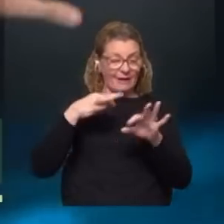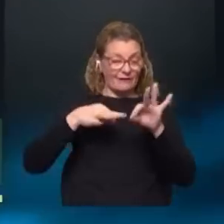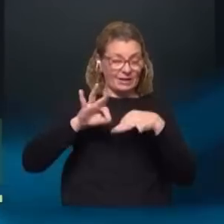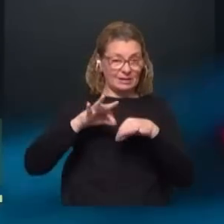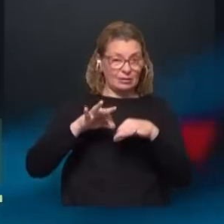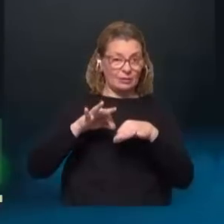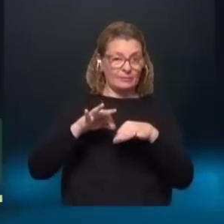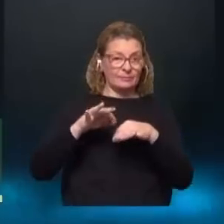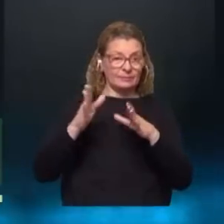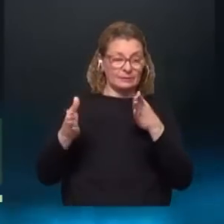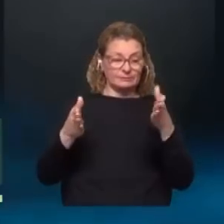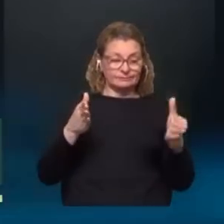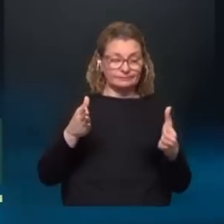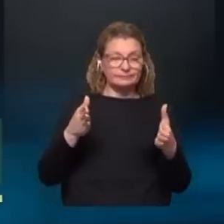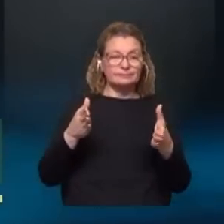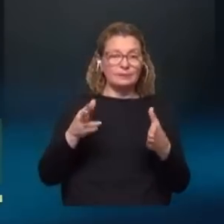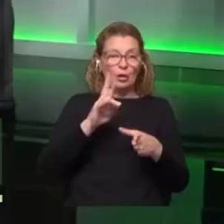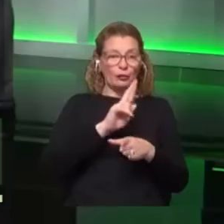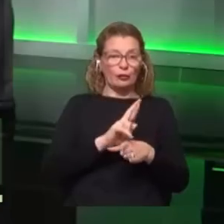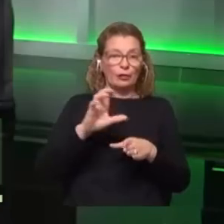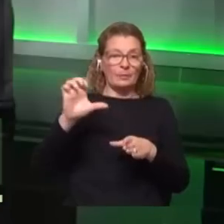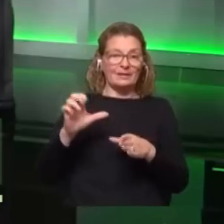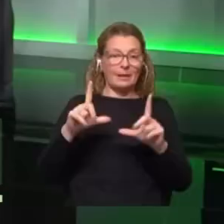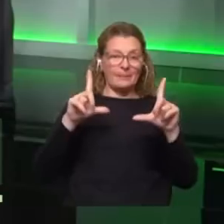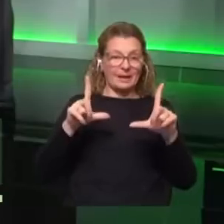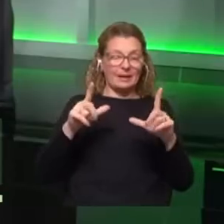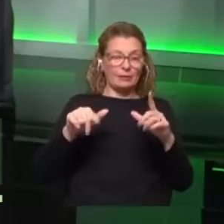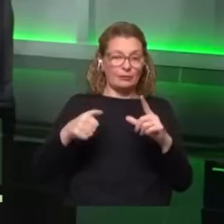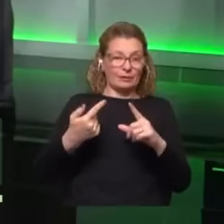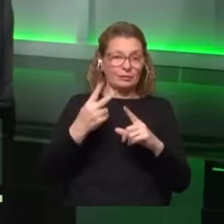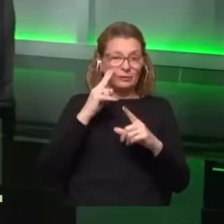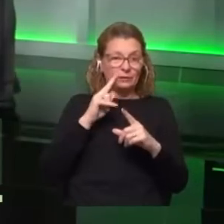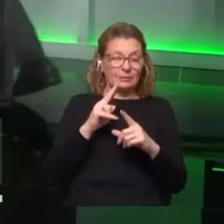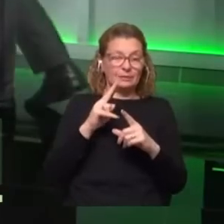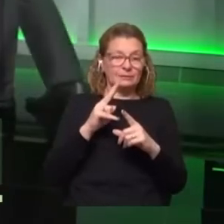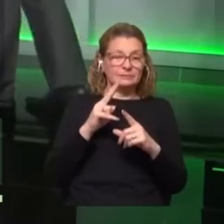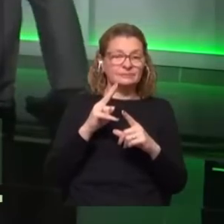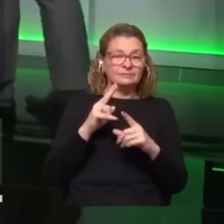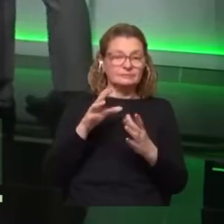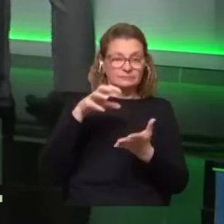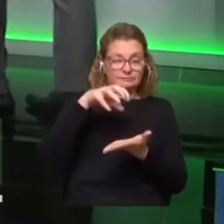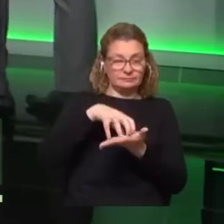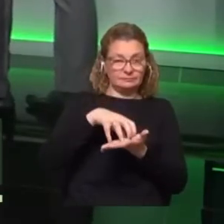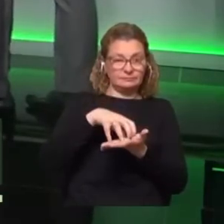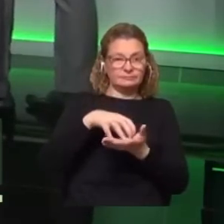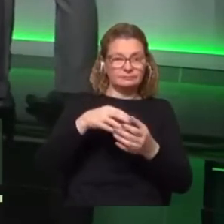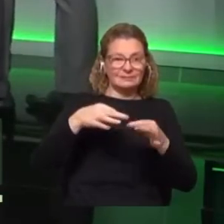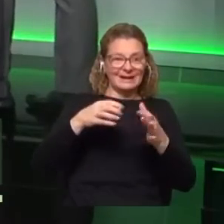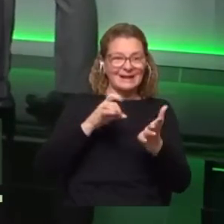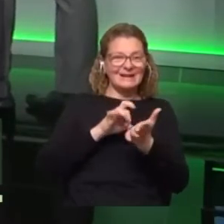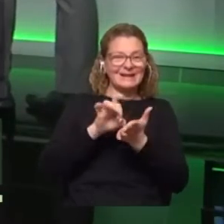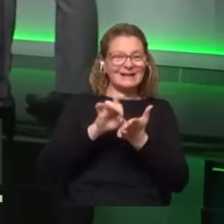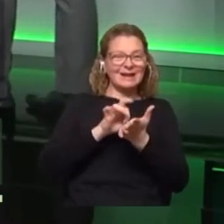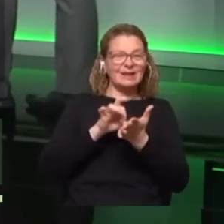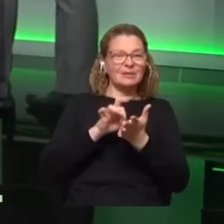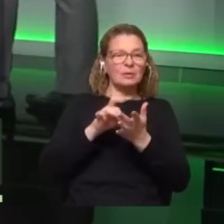rubros y empresas Y si ahora vamos a la siguiente placa vamos a ver los rubros del sector comercio Esto es lo que estamos analizando